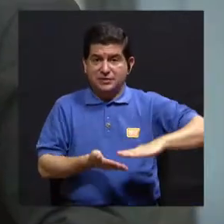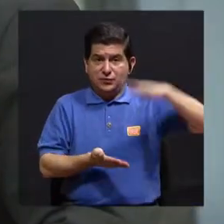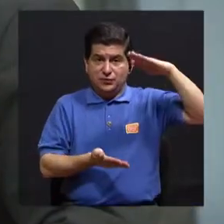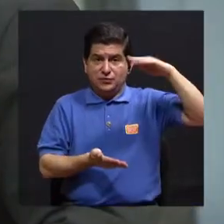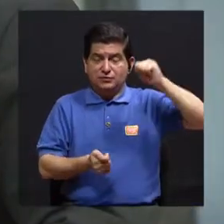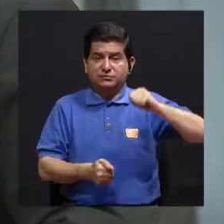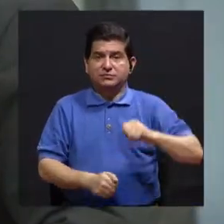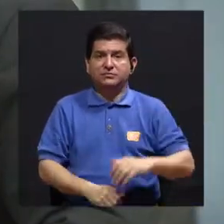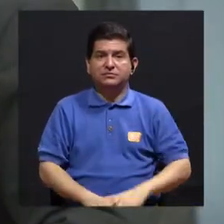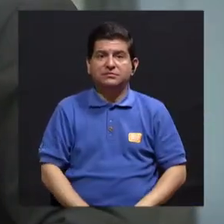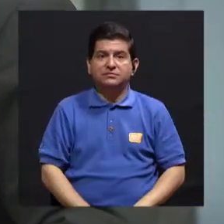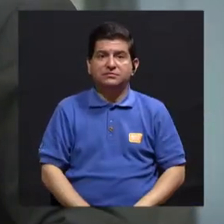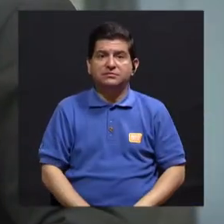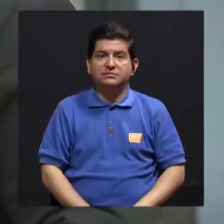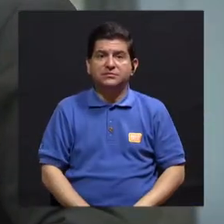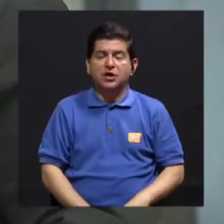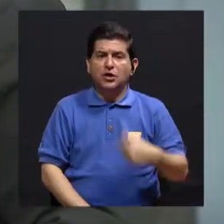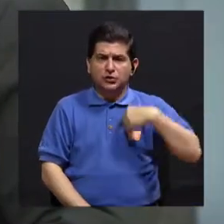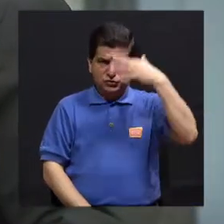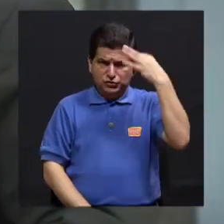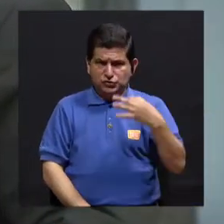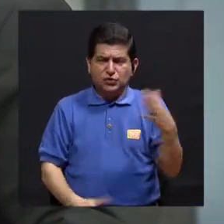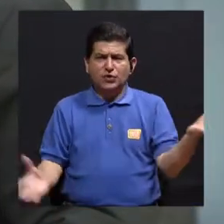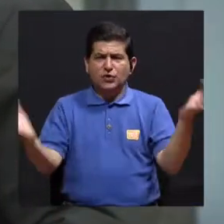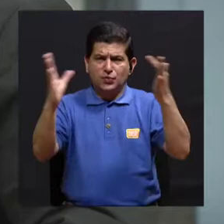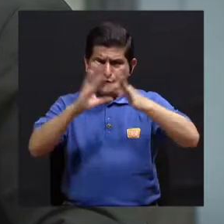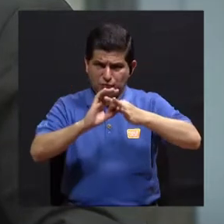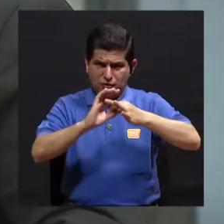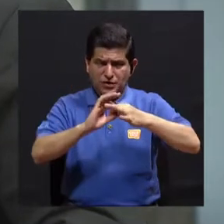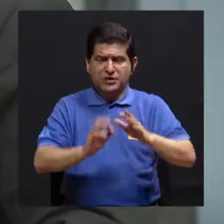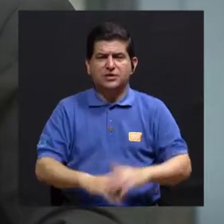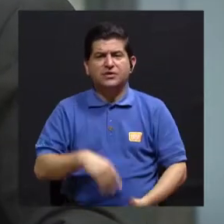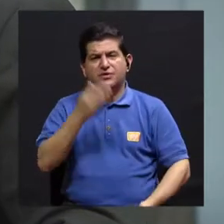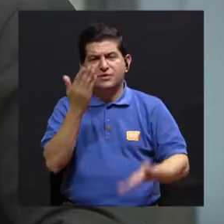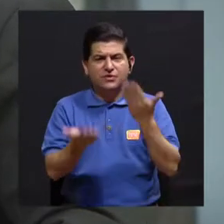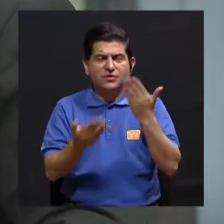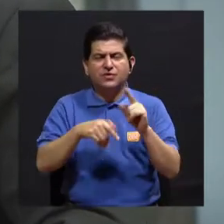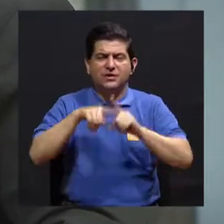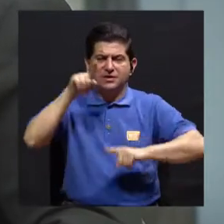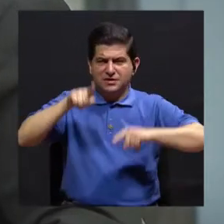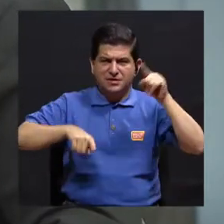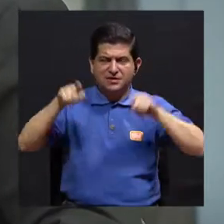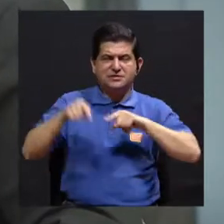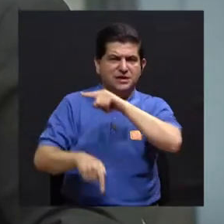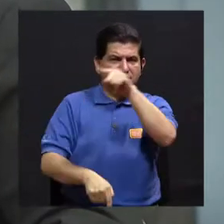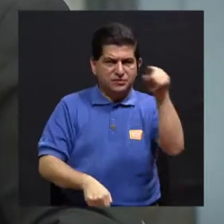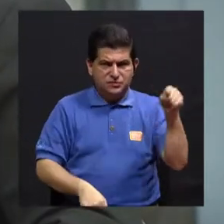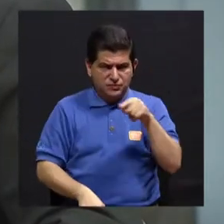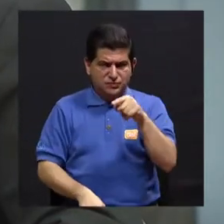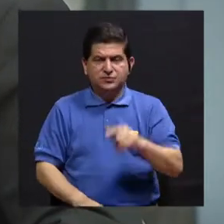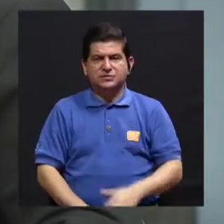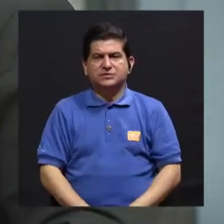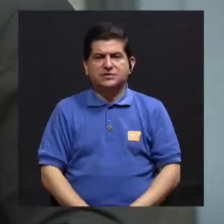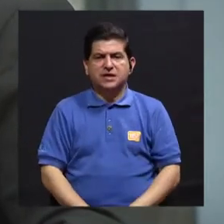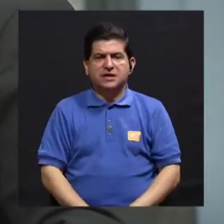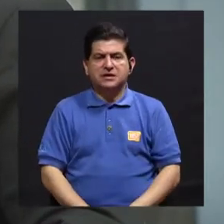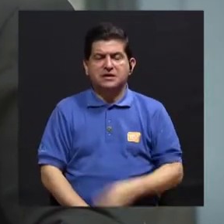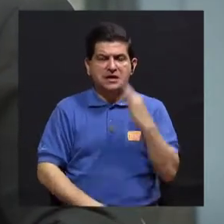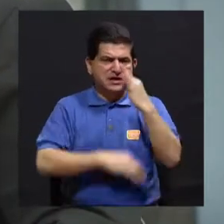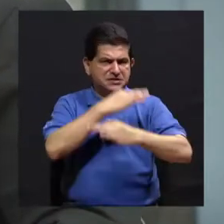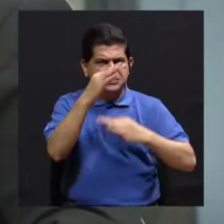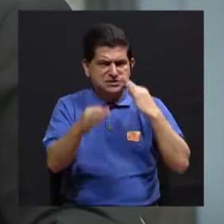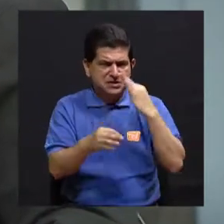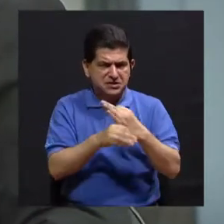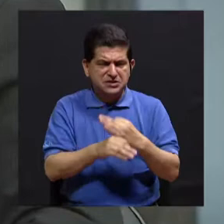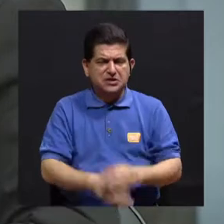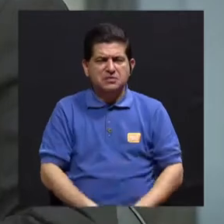Y me imagino que asociado a esas estadísticas, ¿ustedes dan algún tipo